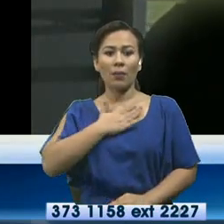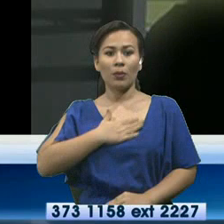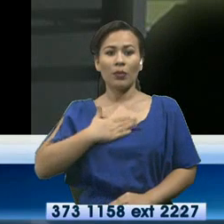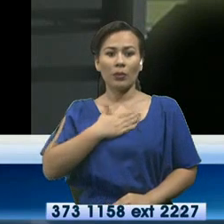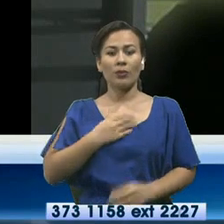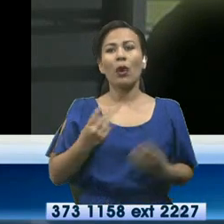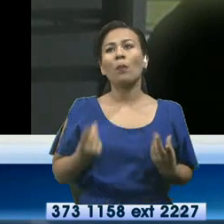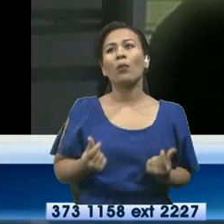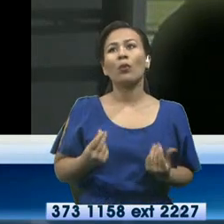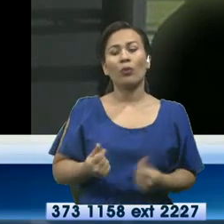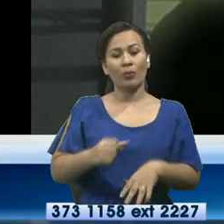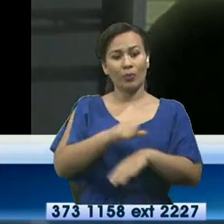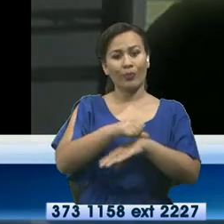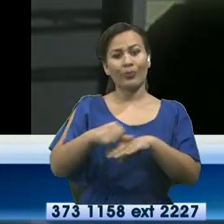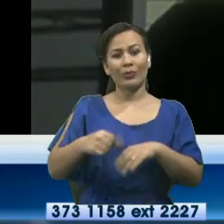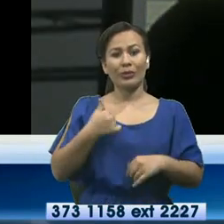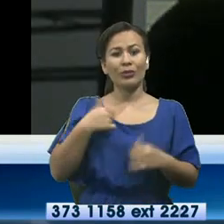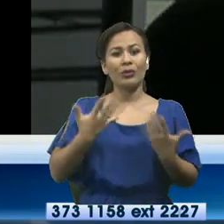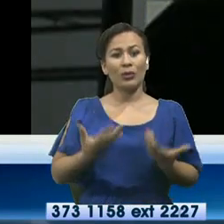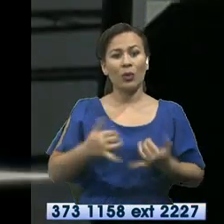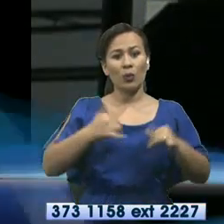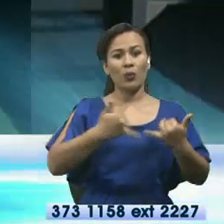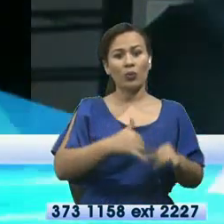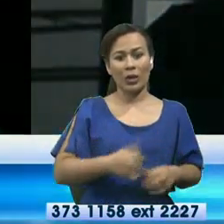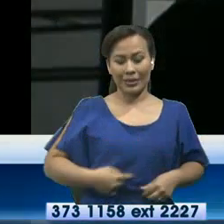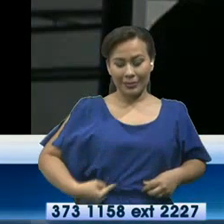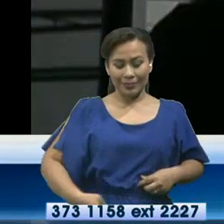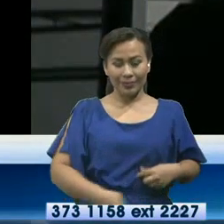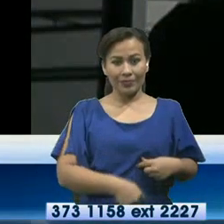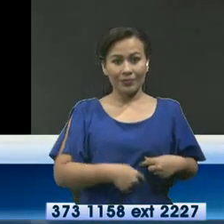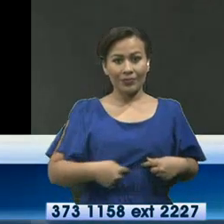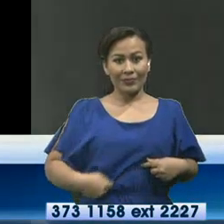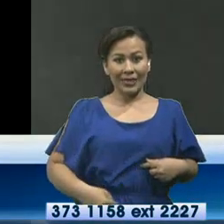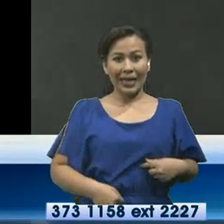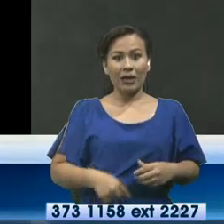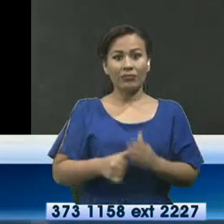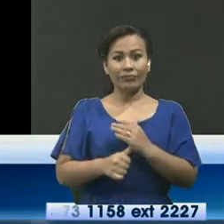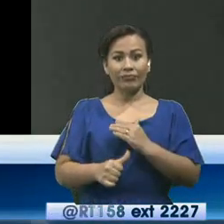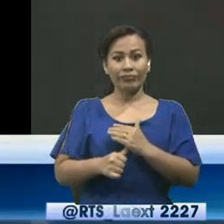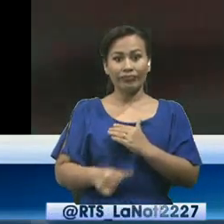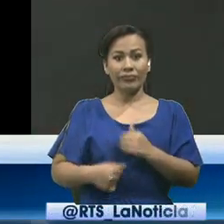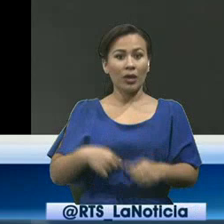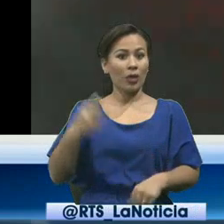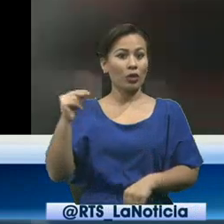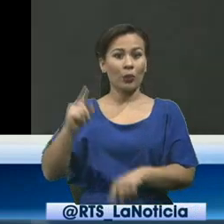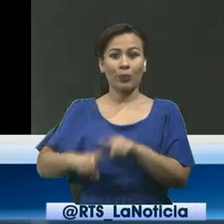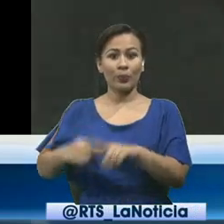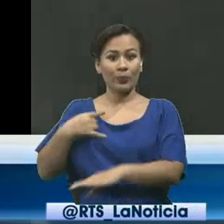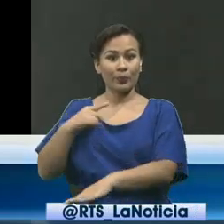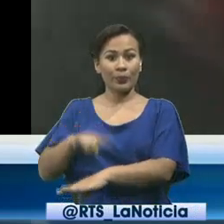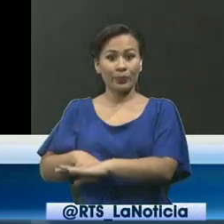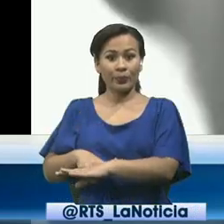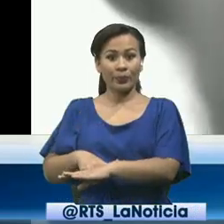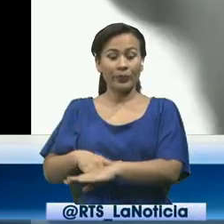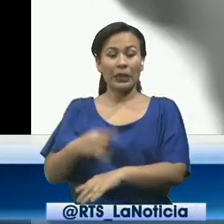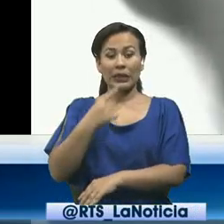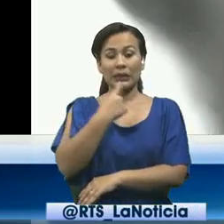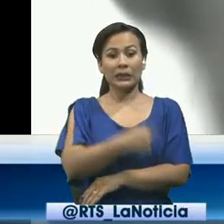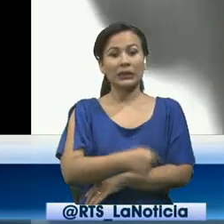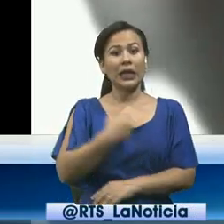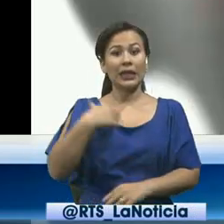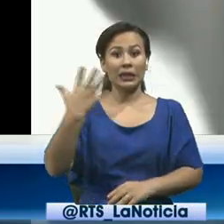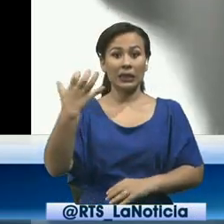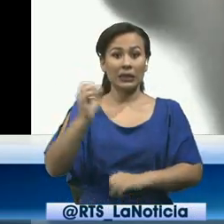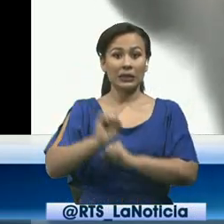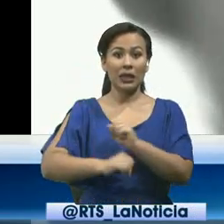lo más pronto posible, que yo quiero jugar. Quiero Dolores, jugar. Como llamaremos a esta mujer de 38 años, ha pasado los últimos 15 batallando